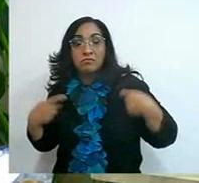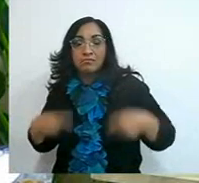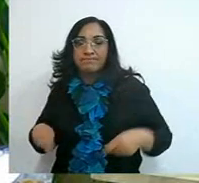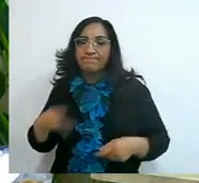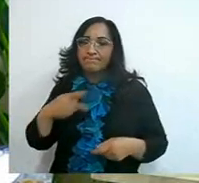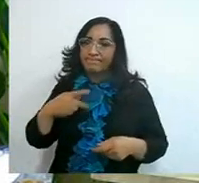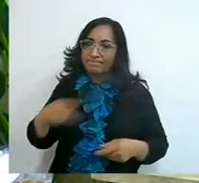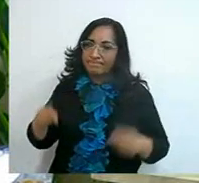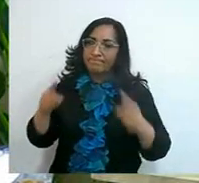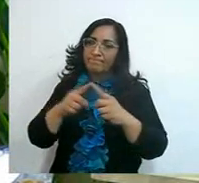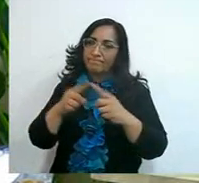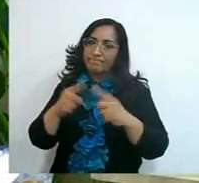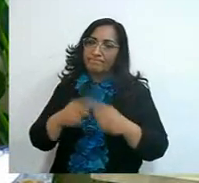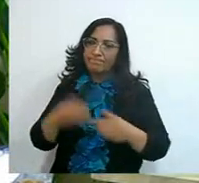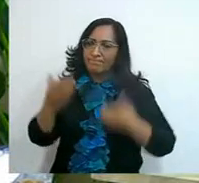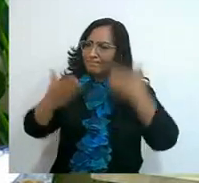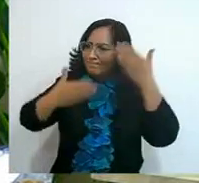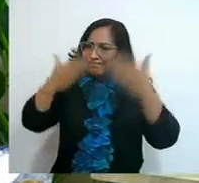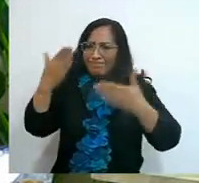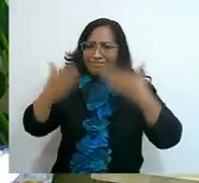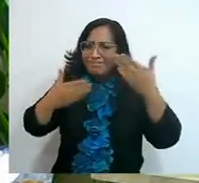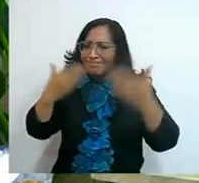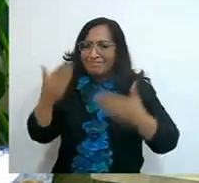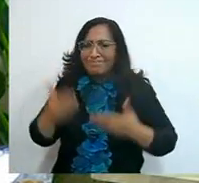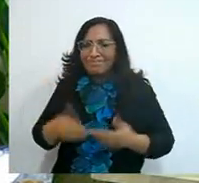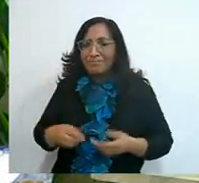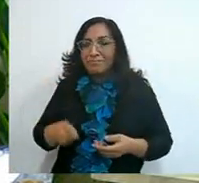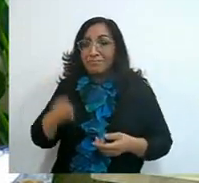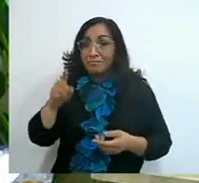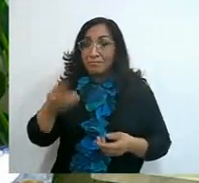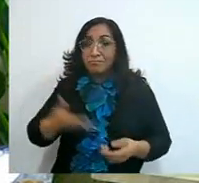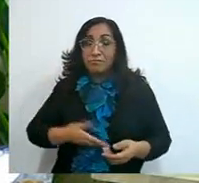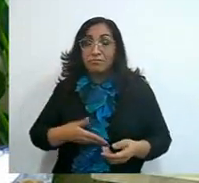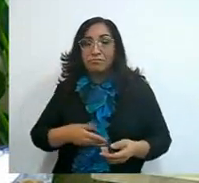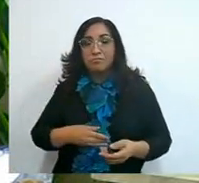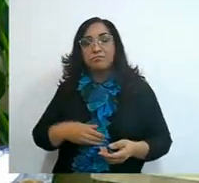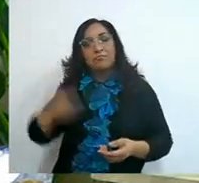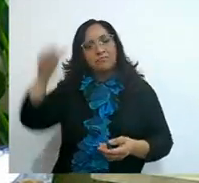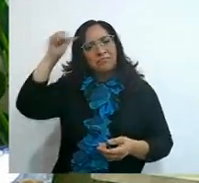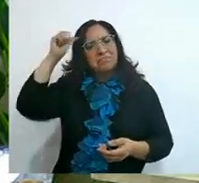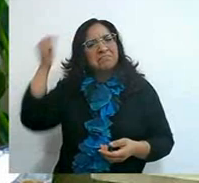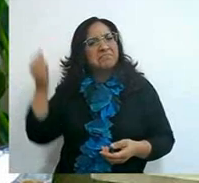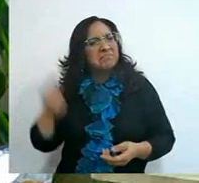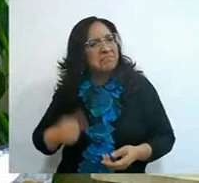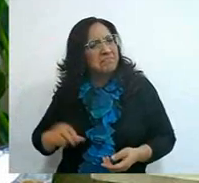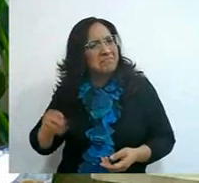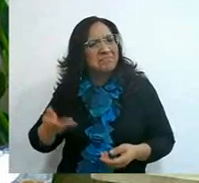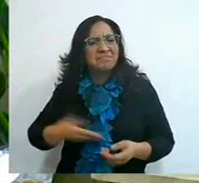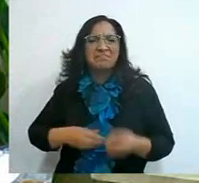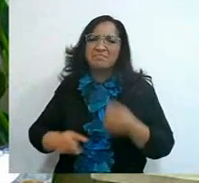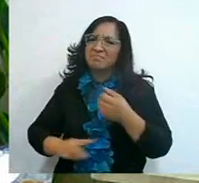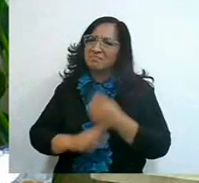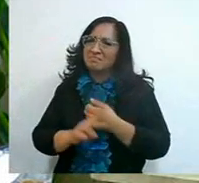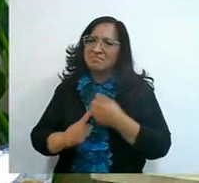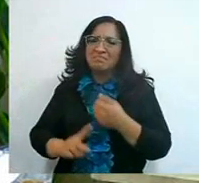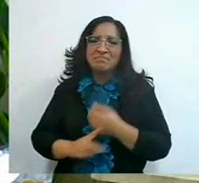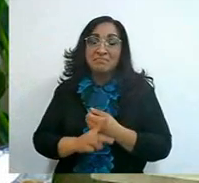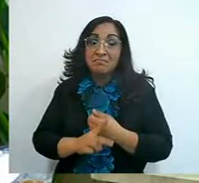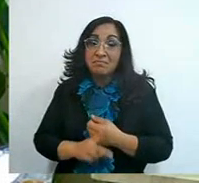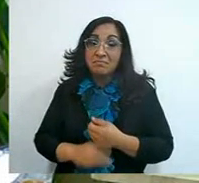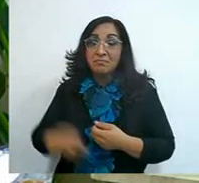en una congregación me enseñan, ya pecaste, no hay problema. Dios es bueno.